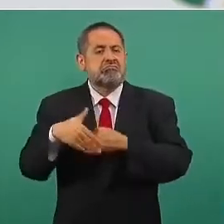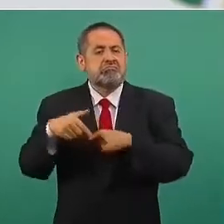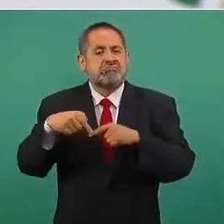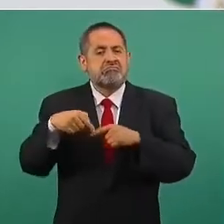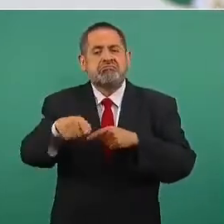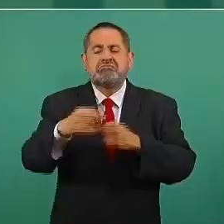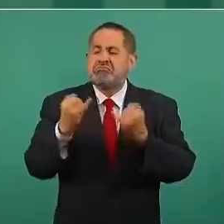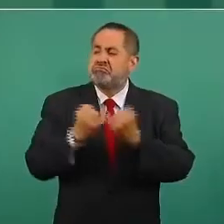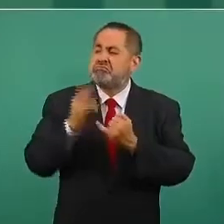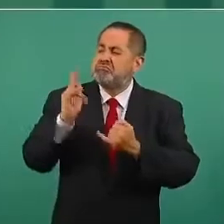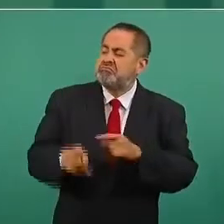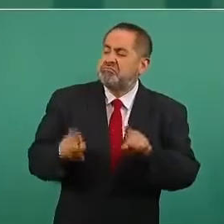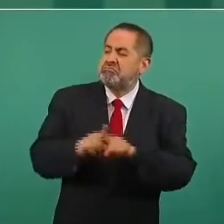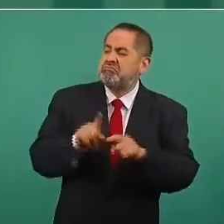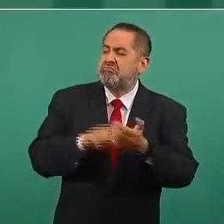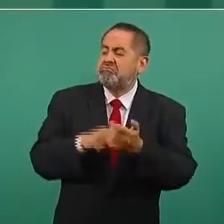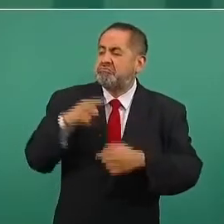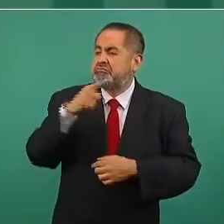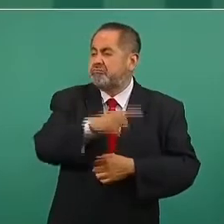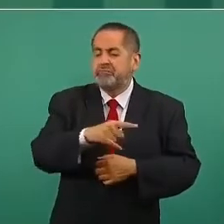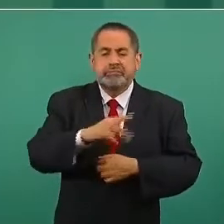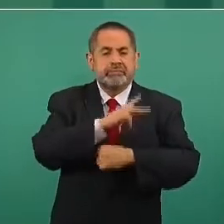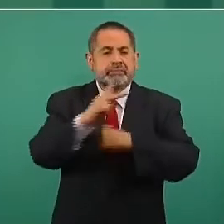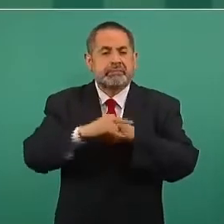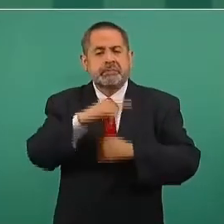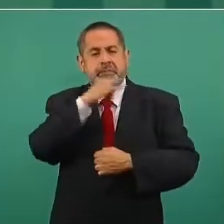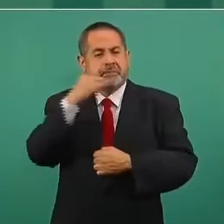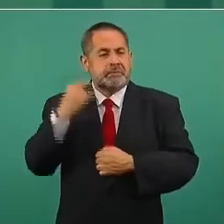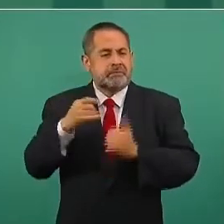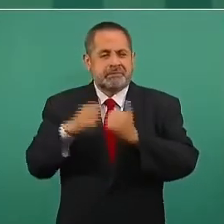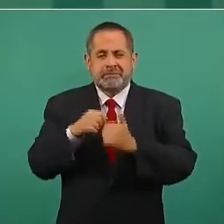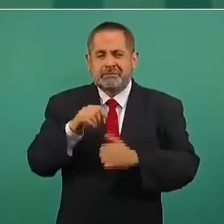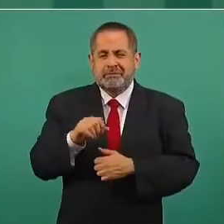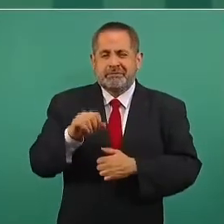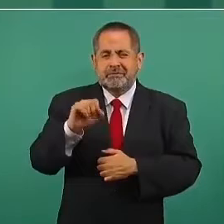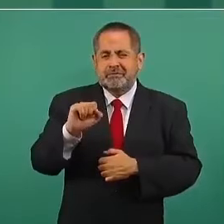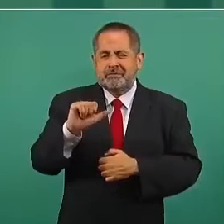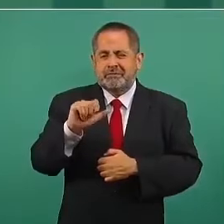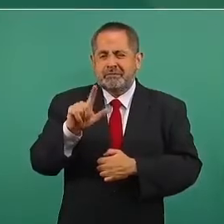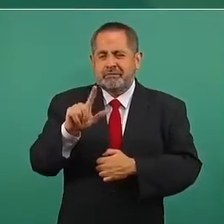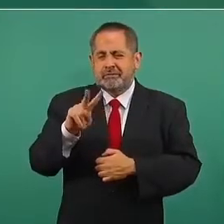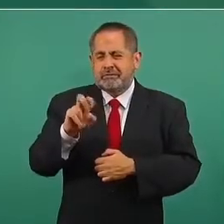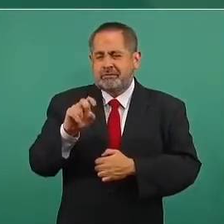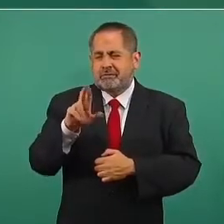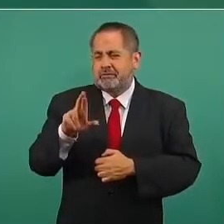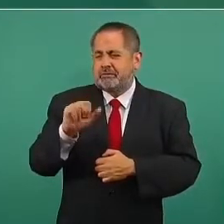a lo de Chile con Allende de